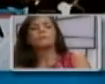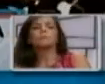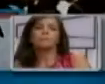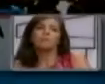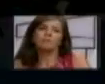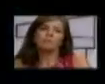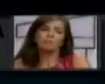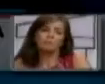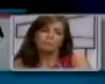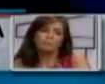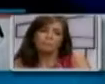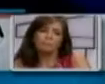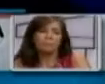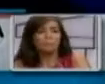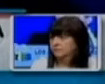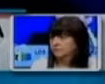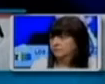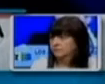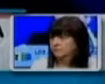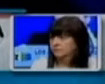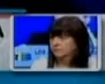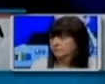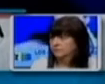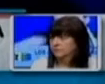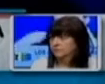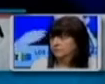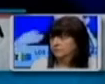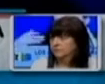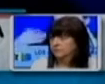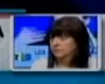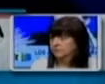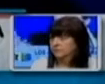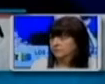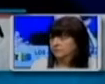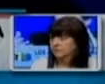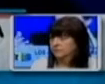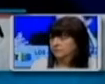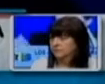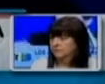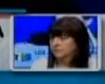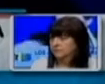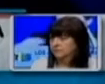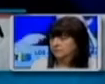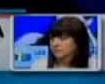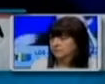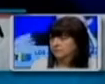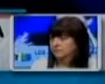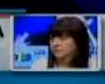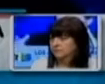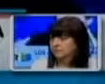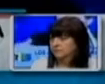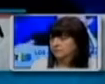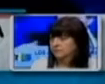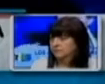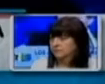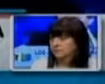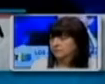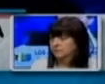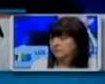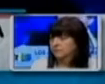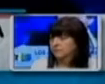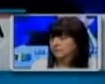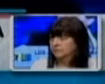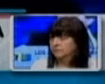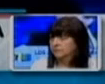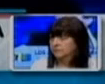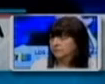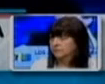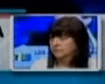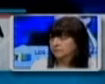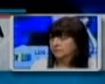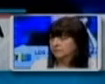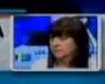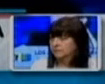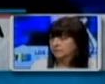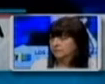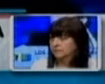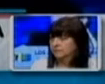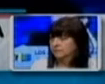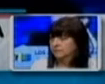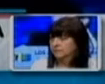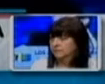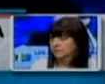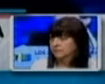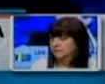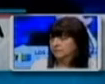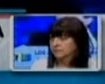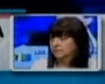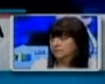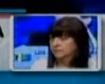Sanz, observemos lo siguiente. Anoche el senador radical reconocía haber patinado fiero al criticar la